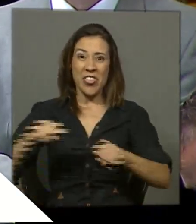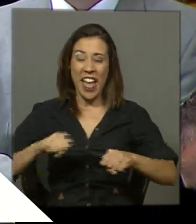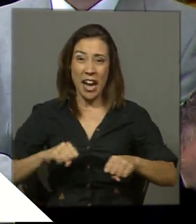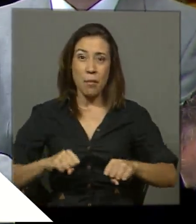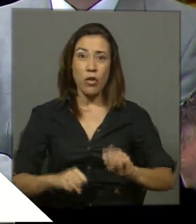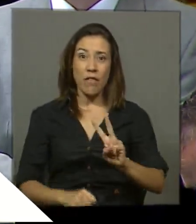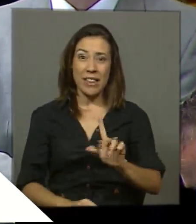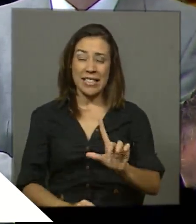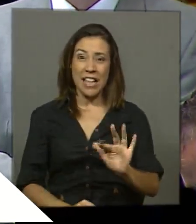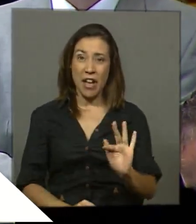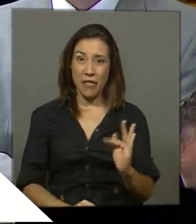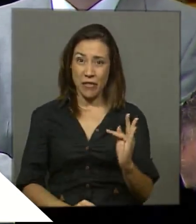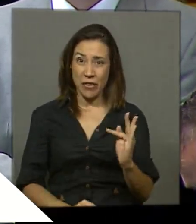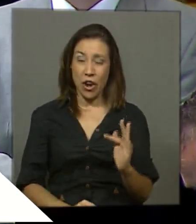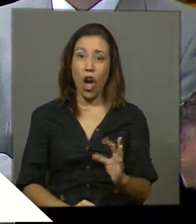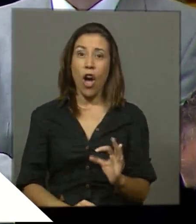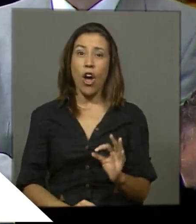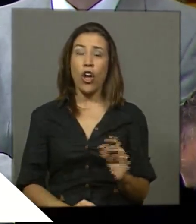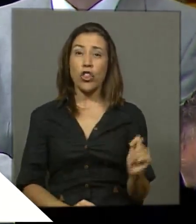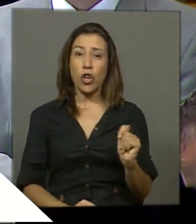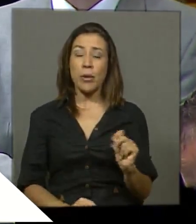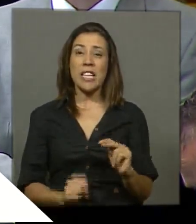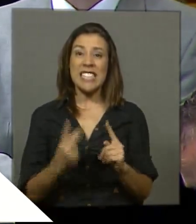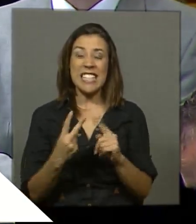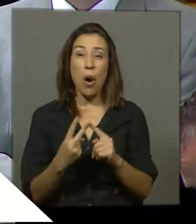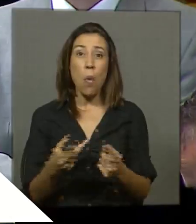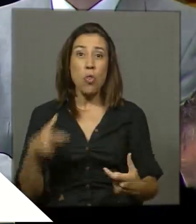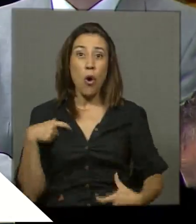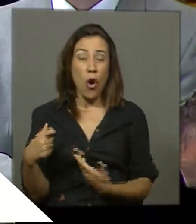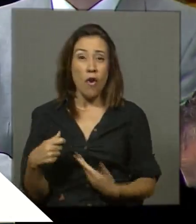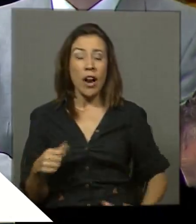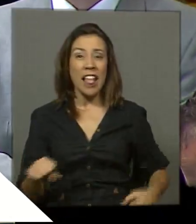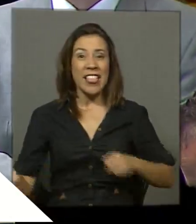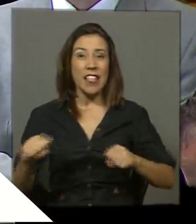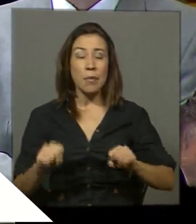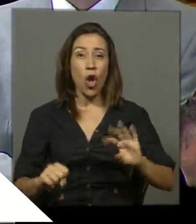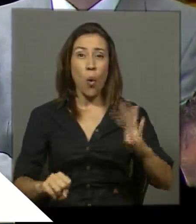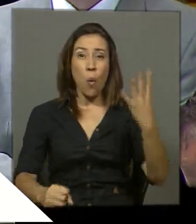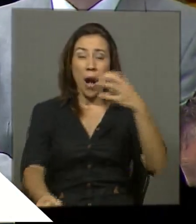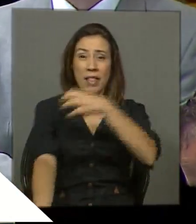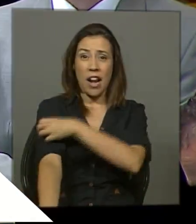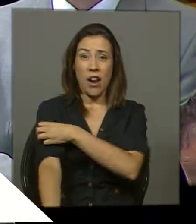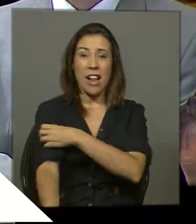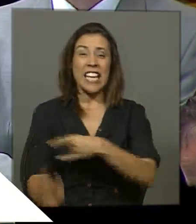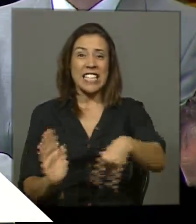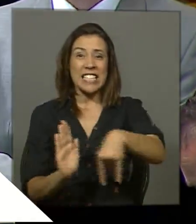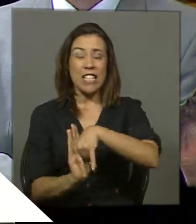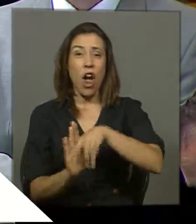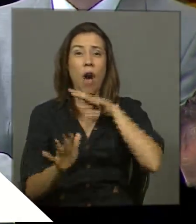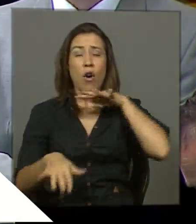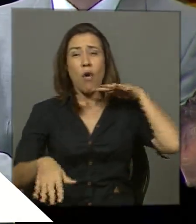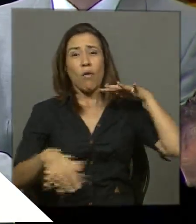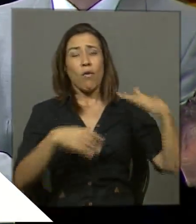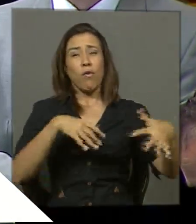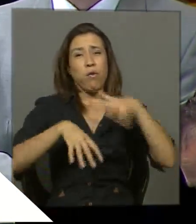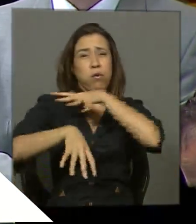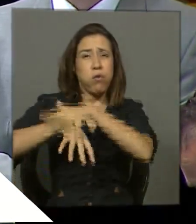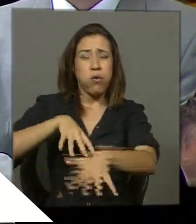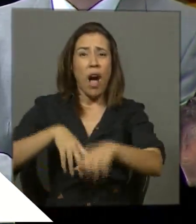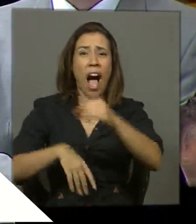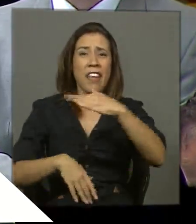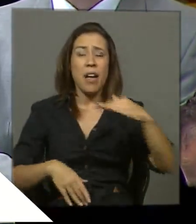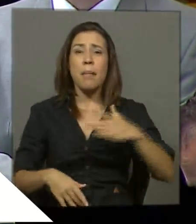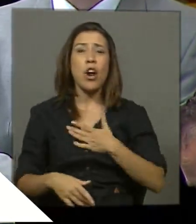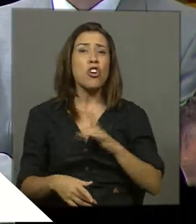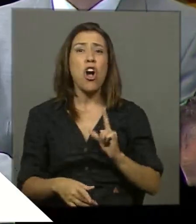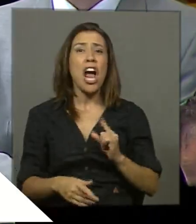27f o el terremoto de tocopilla y en su segundo mandato el terremoto en la cuarta región en chiloé los aluviones de atacama no esté dispuesto